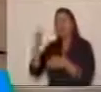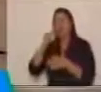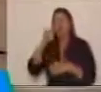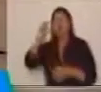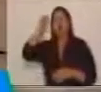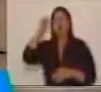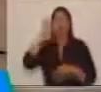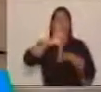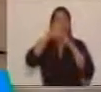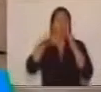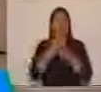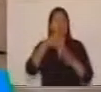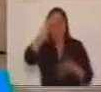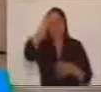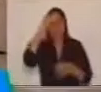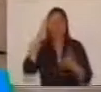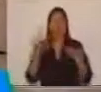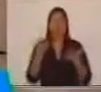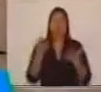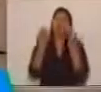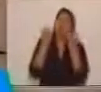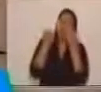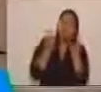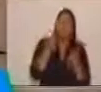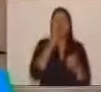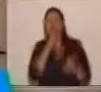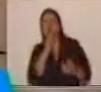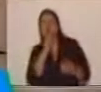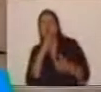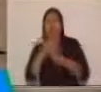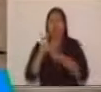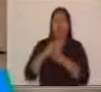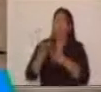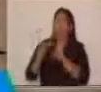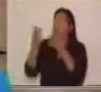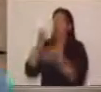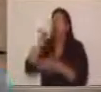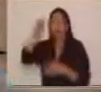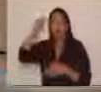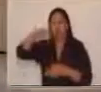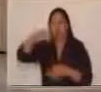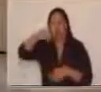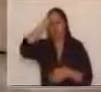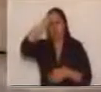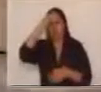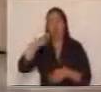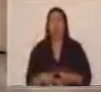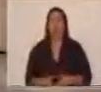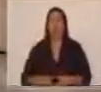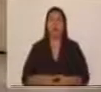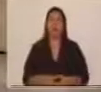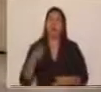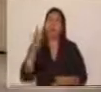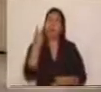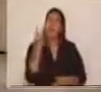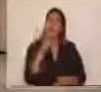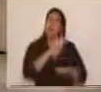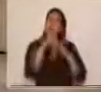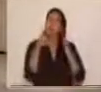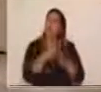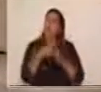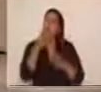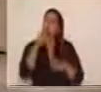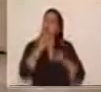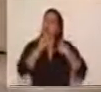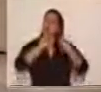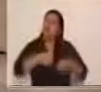comiendo, almorzando, cenando, comparte con un adulto lo que realmente aprendiste el día de hoy. Y realmente ve todo lo significativo que has